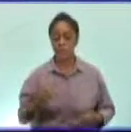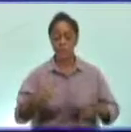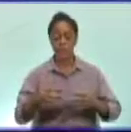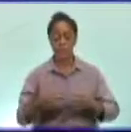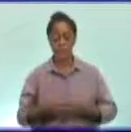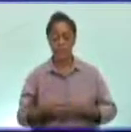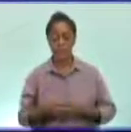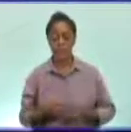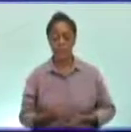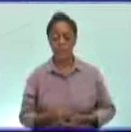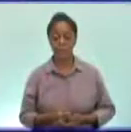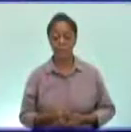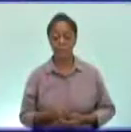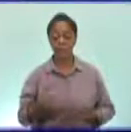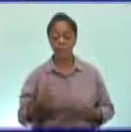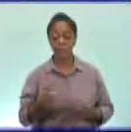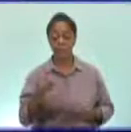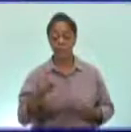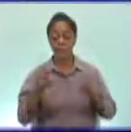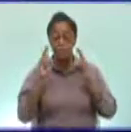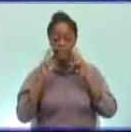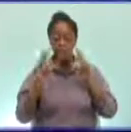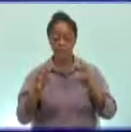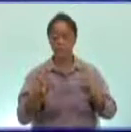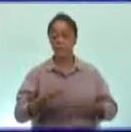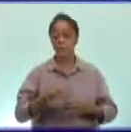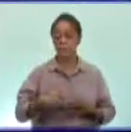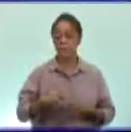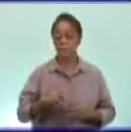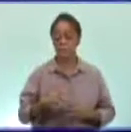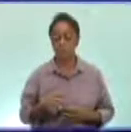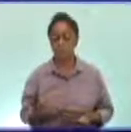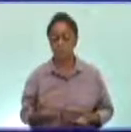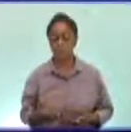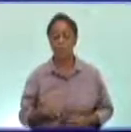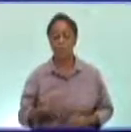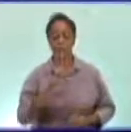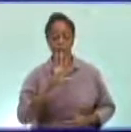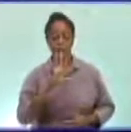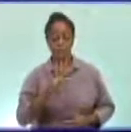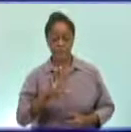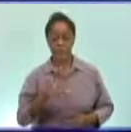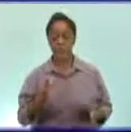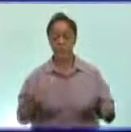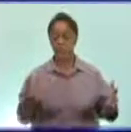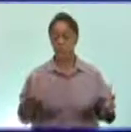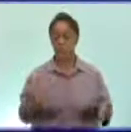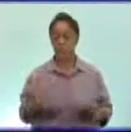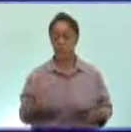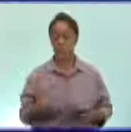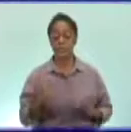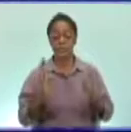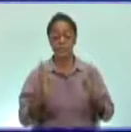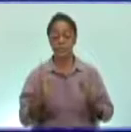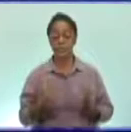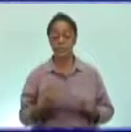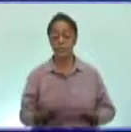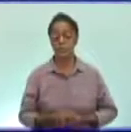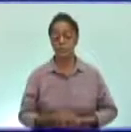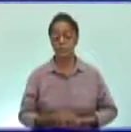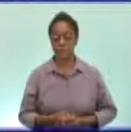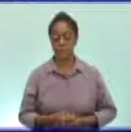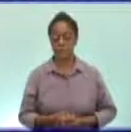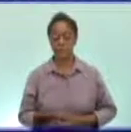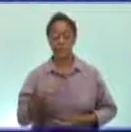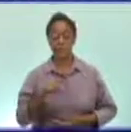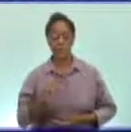agrupar a los seres vivos por sus características en 5 grandes reinos.